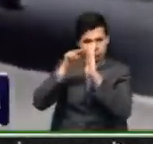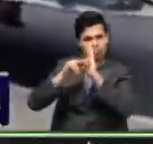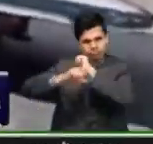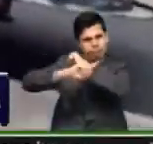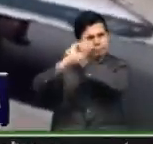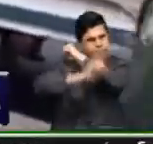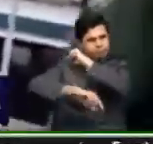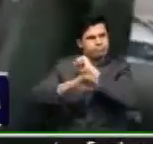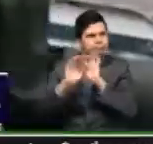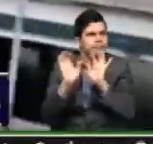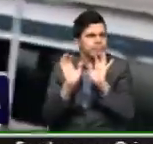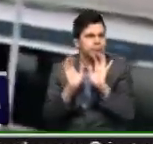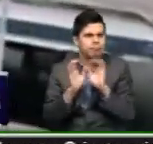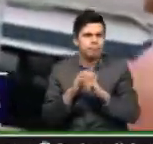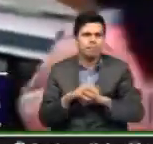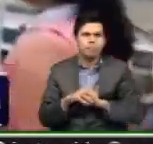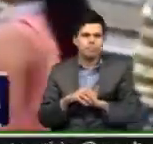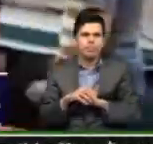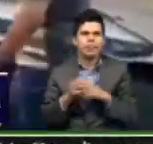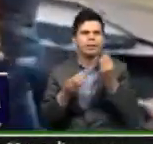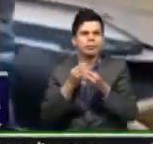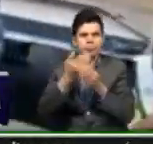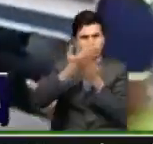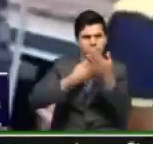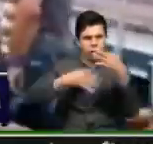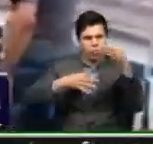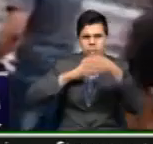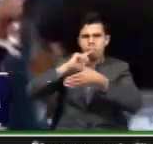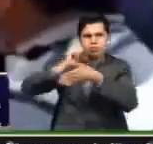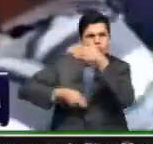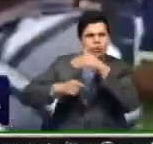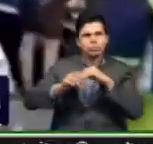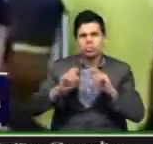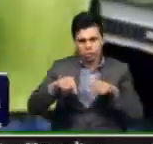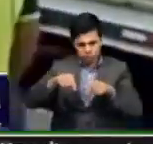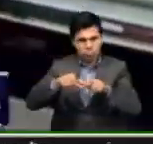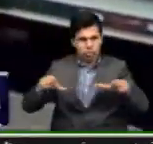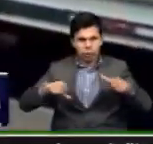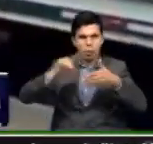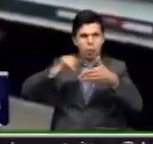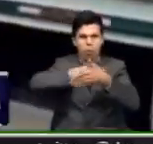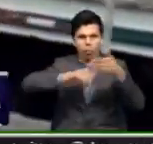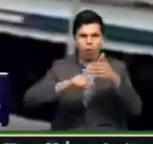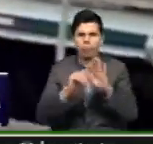cual se le pone un comparendo por estacionar en zona prohibida, lo